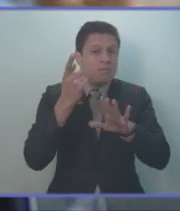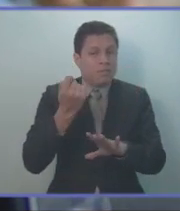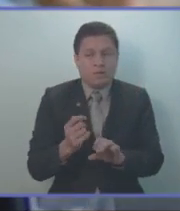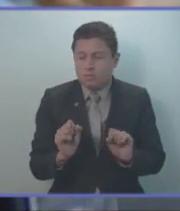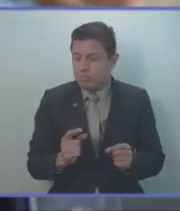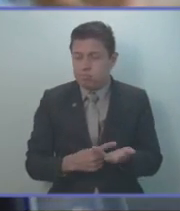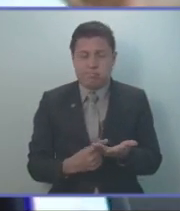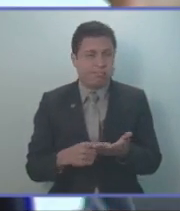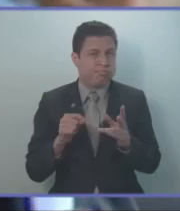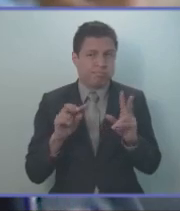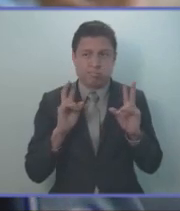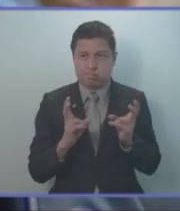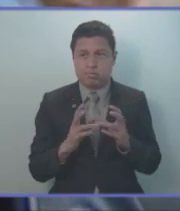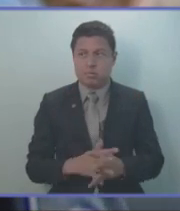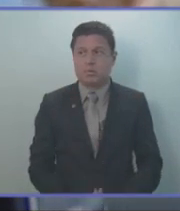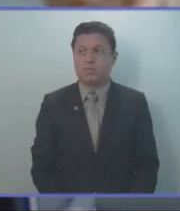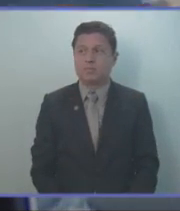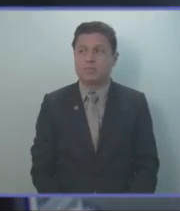meses.